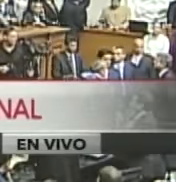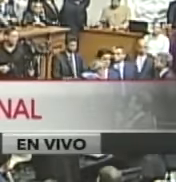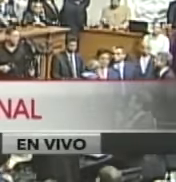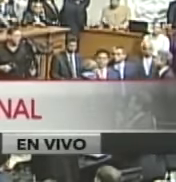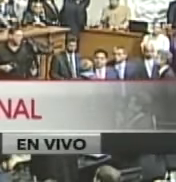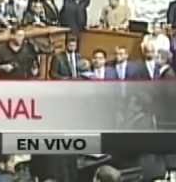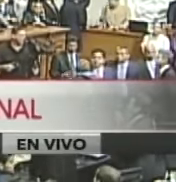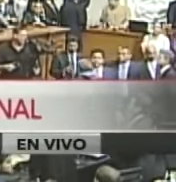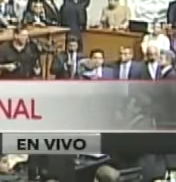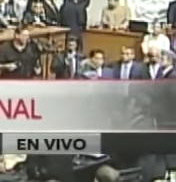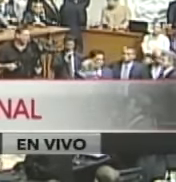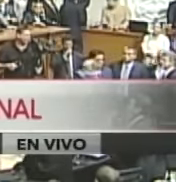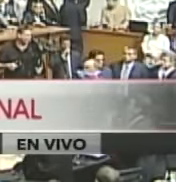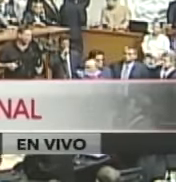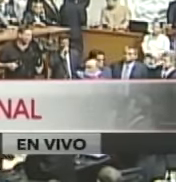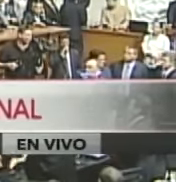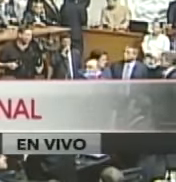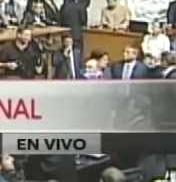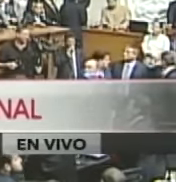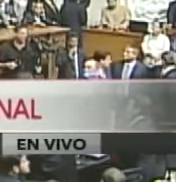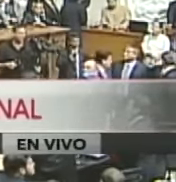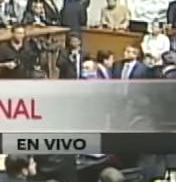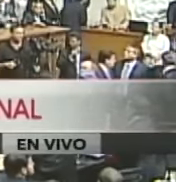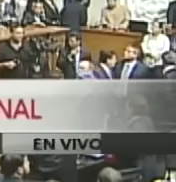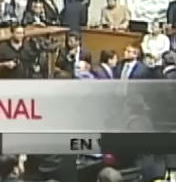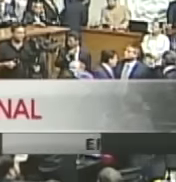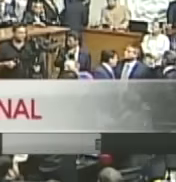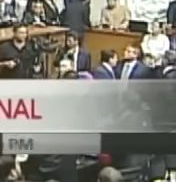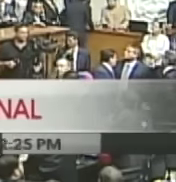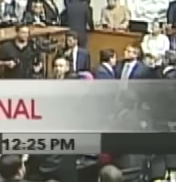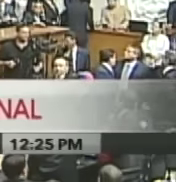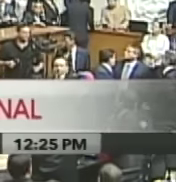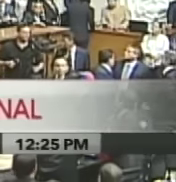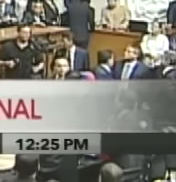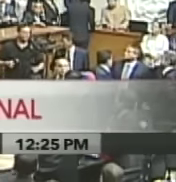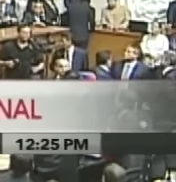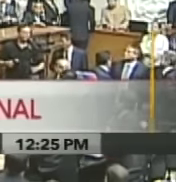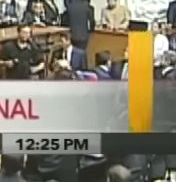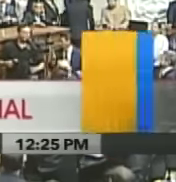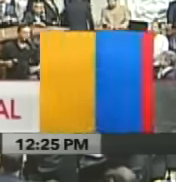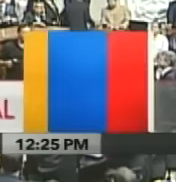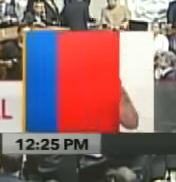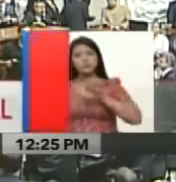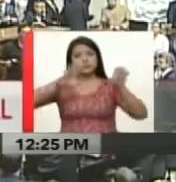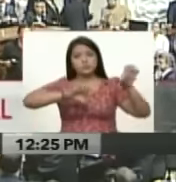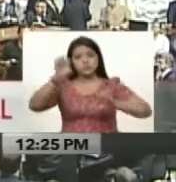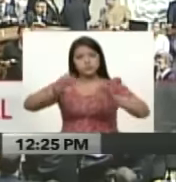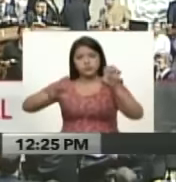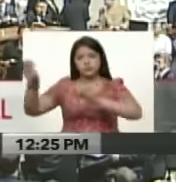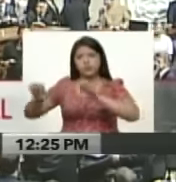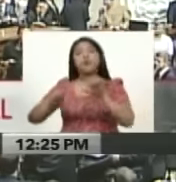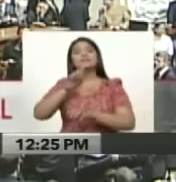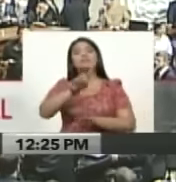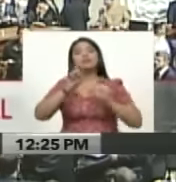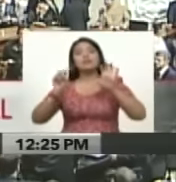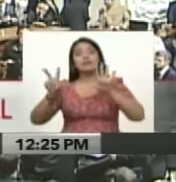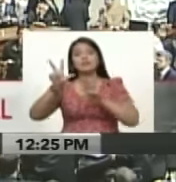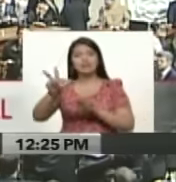Bien, importante destacar lo que sucede en el hemiciclo de sesiones. Se han revisado 163 credenciales,